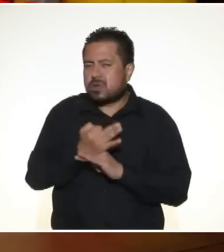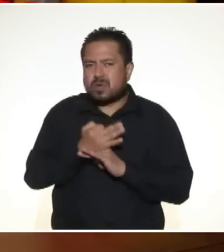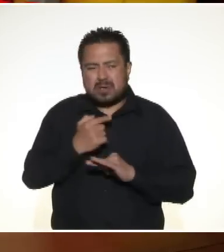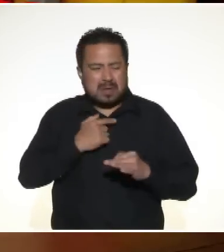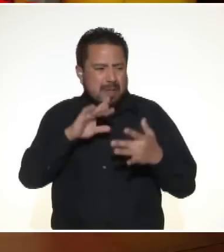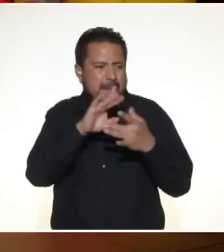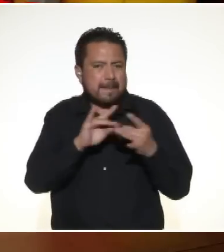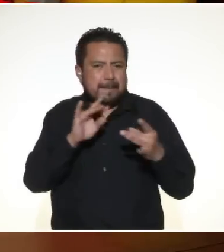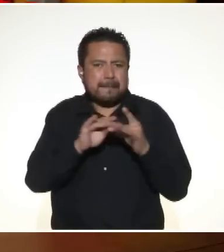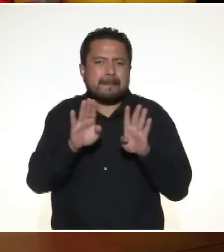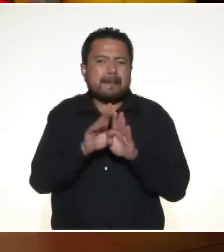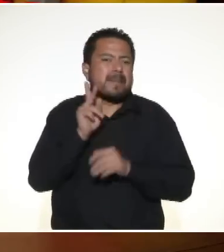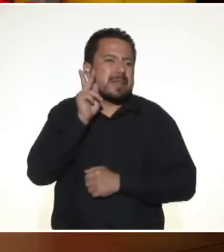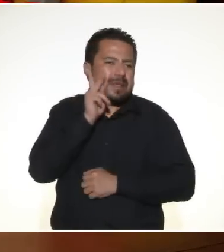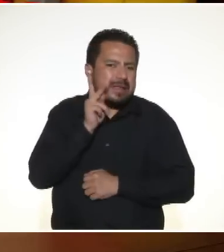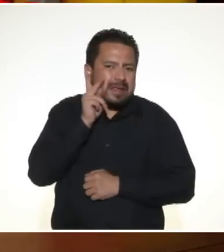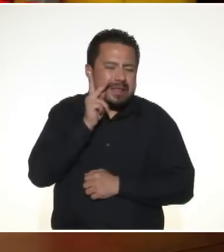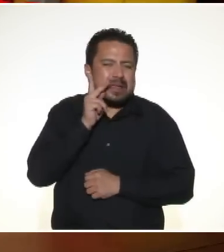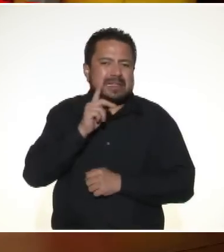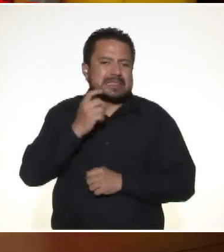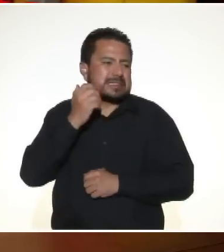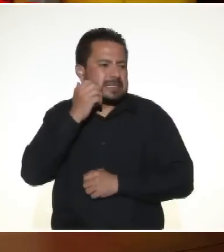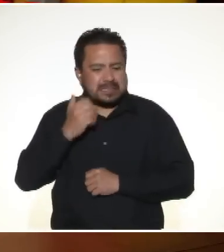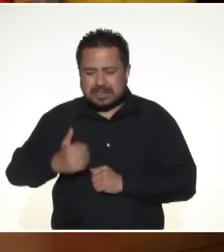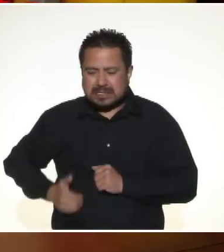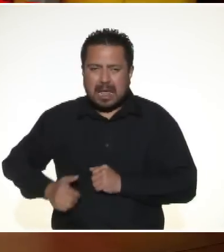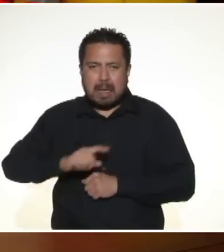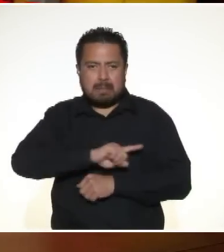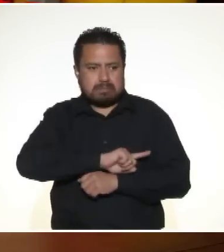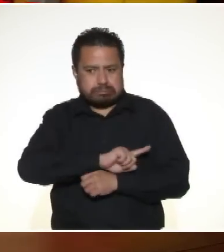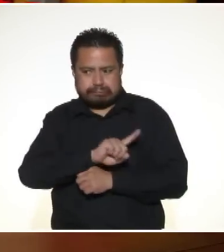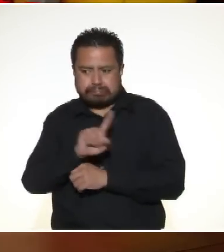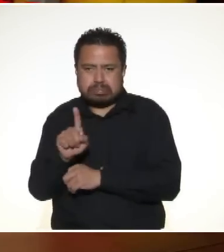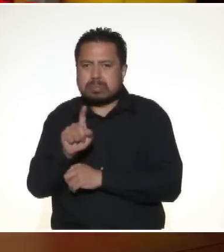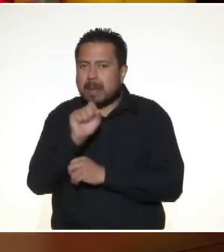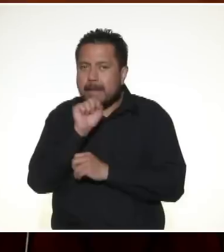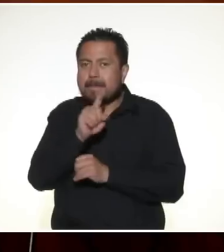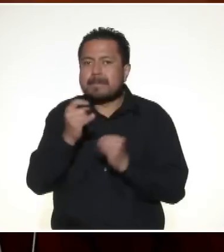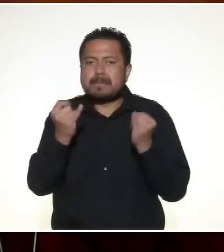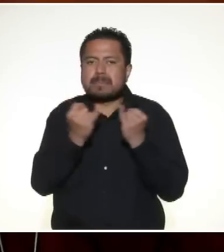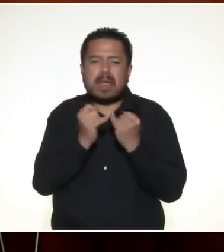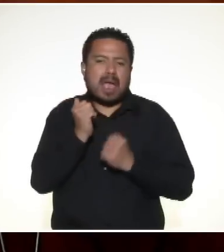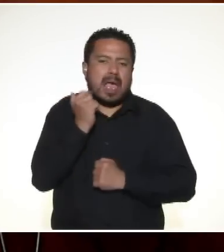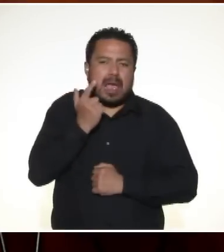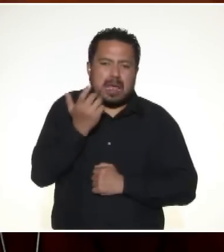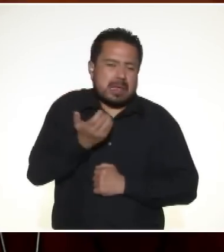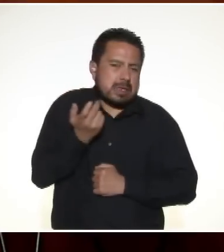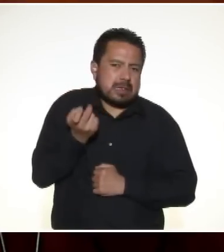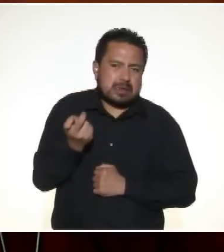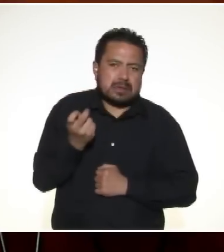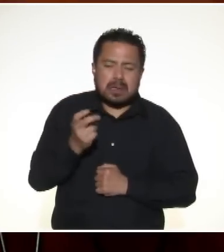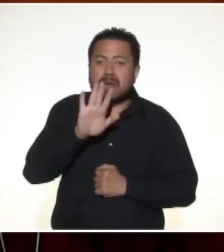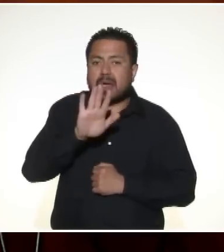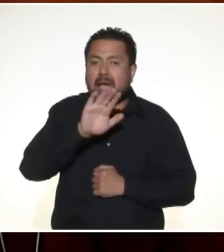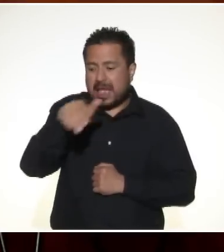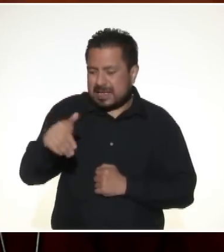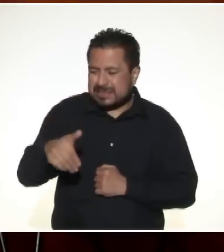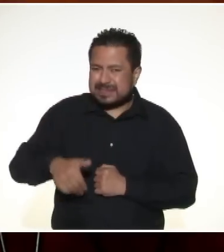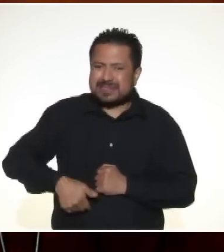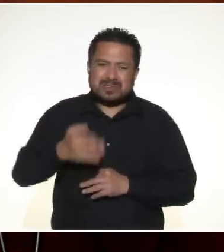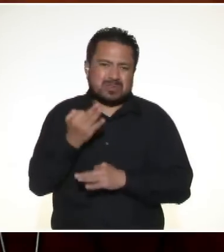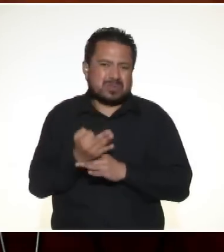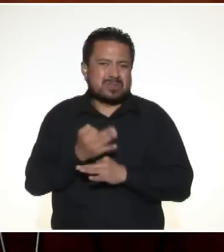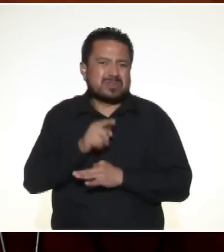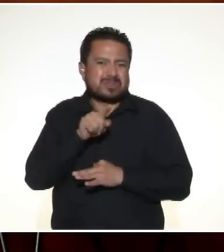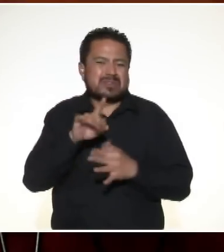desde el alcohol, el celular y la velocidad. Así como algo típico. Ahora, fíjate, los accidentes, Pepe, como bien